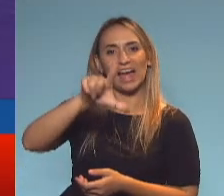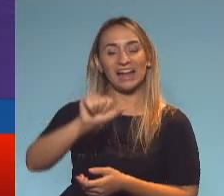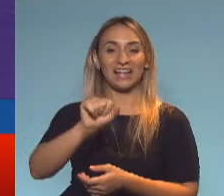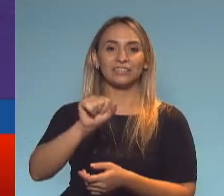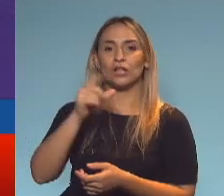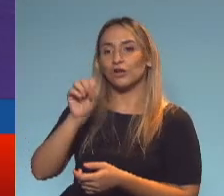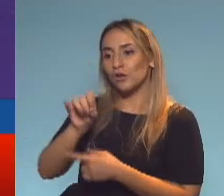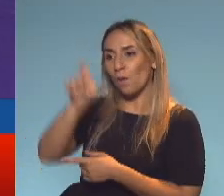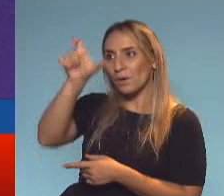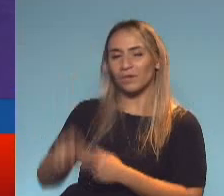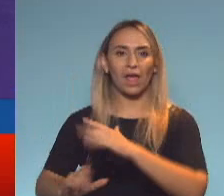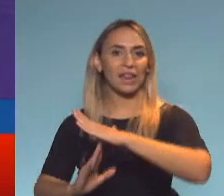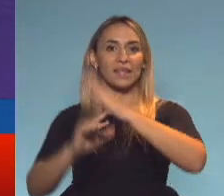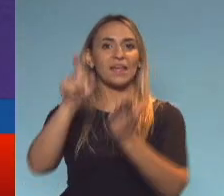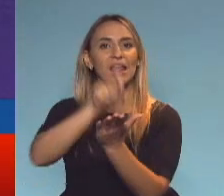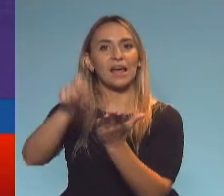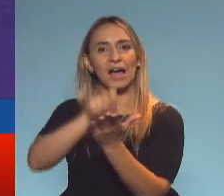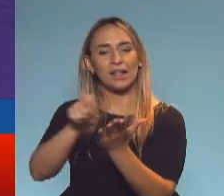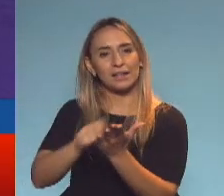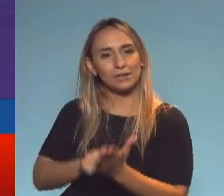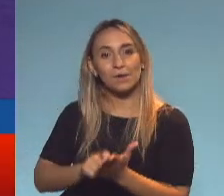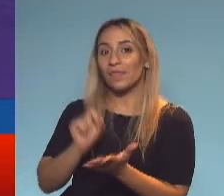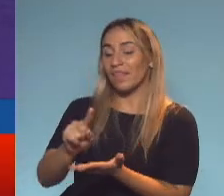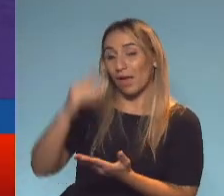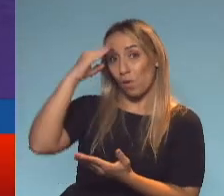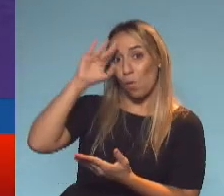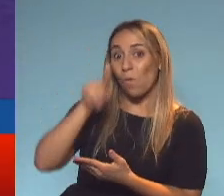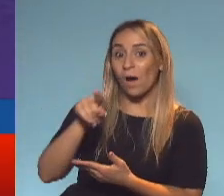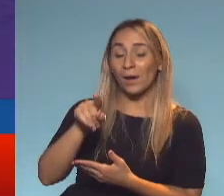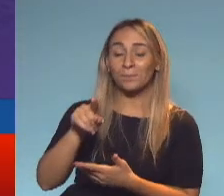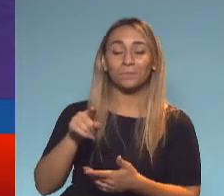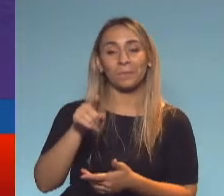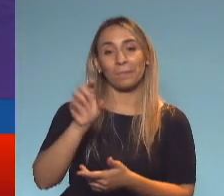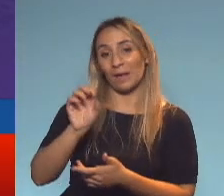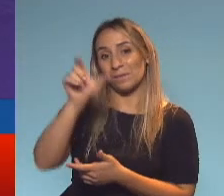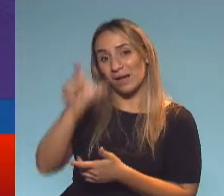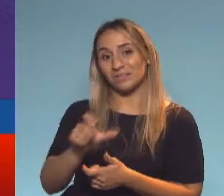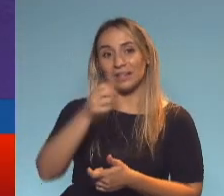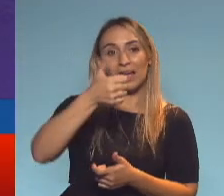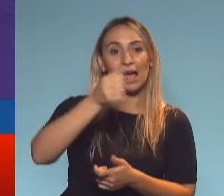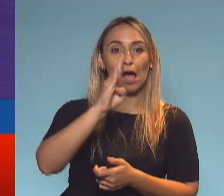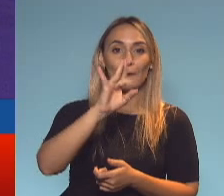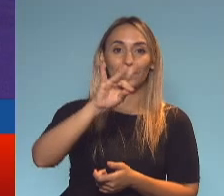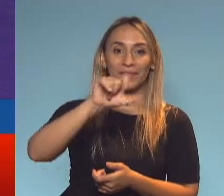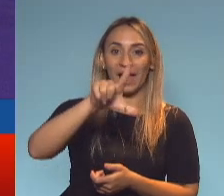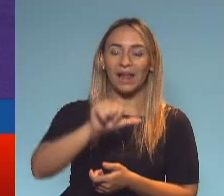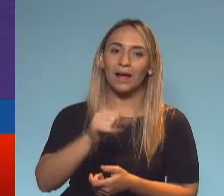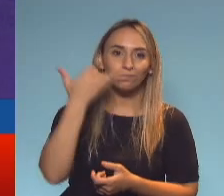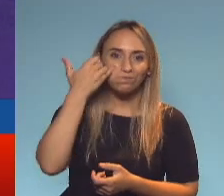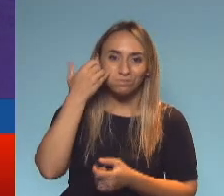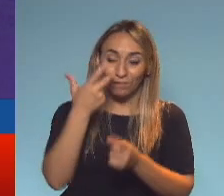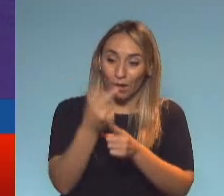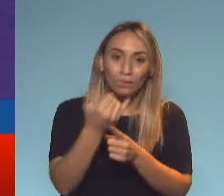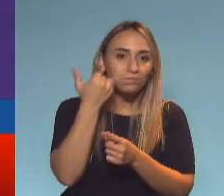un líder, una referencia histórica en la Cuba. También, como decíamos, comenzó a ser probada, en este